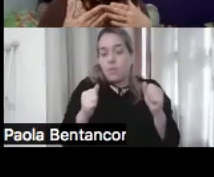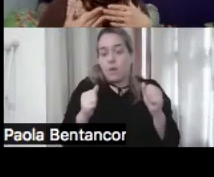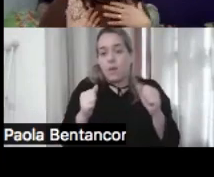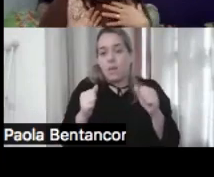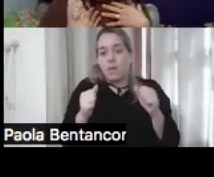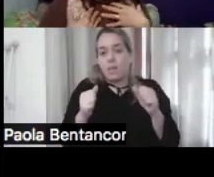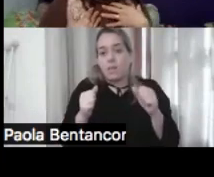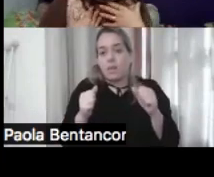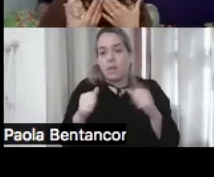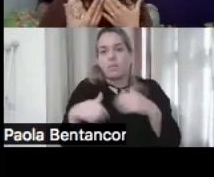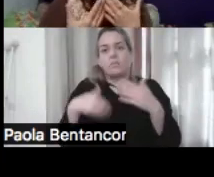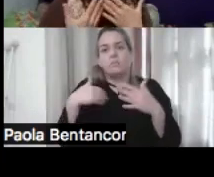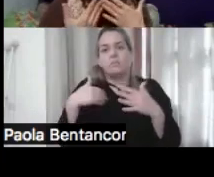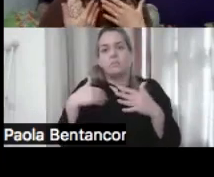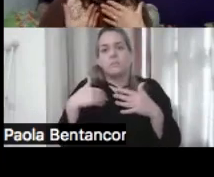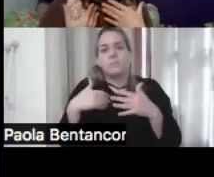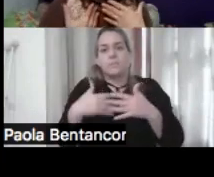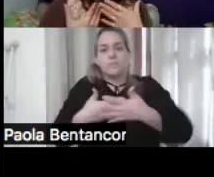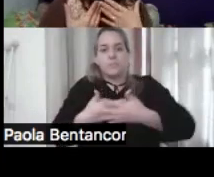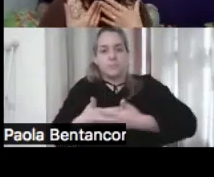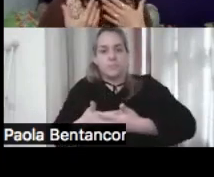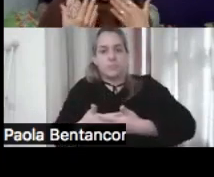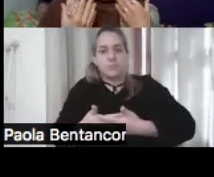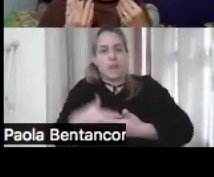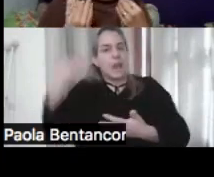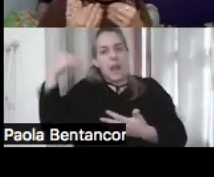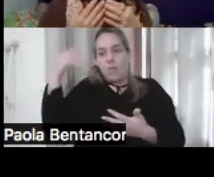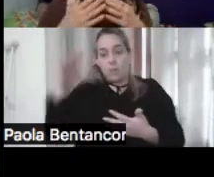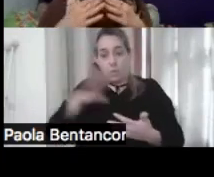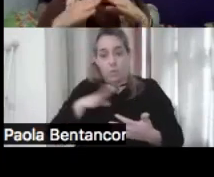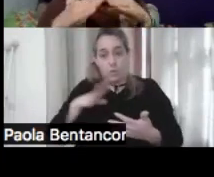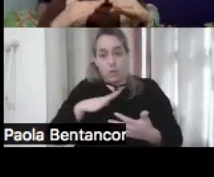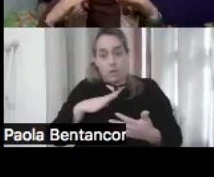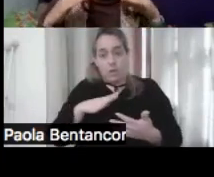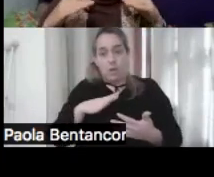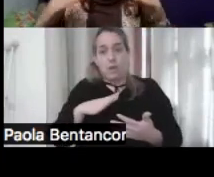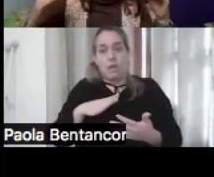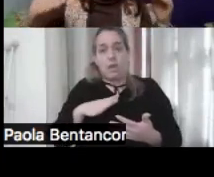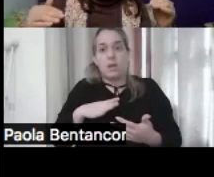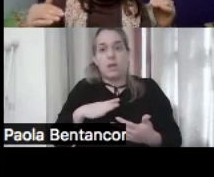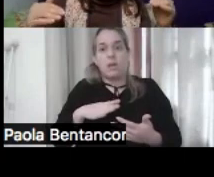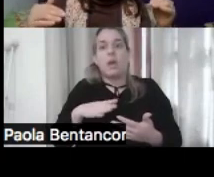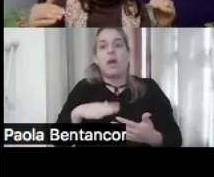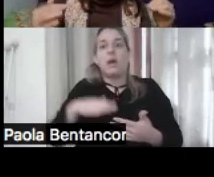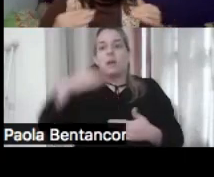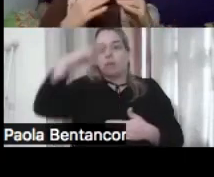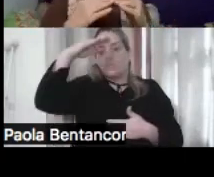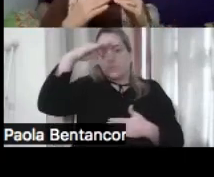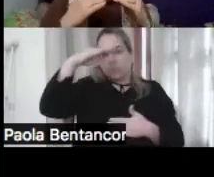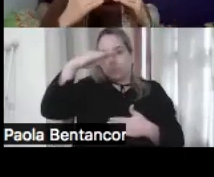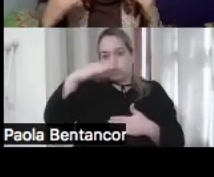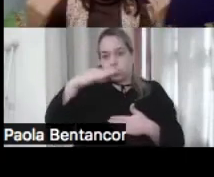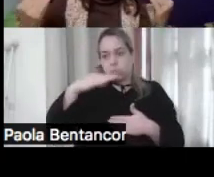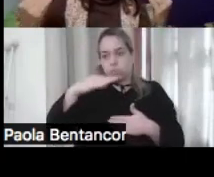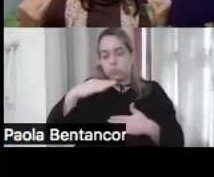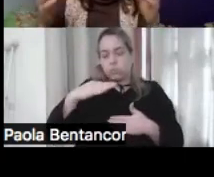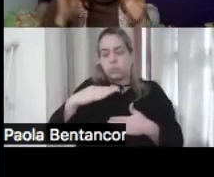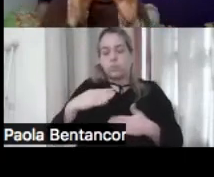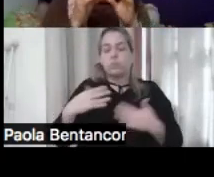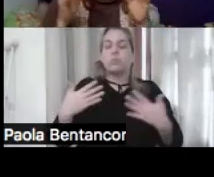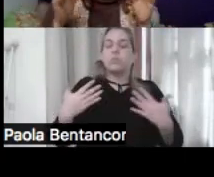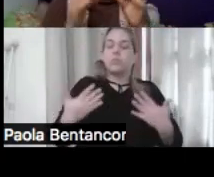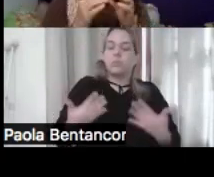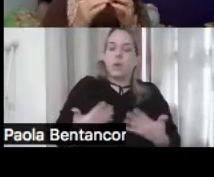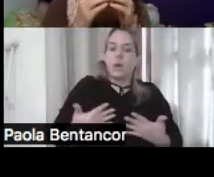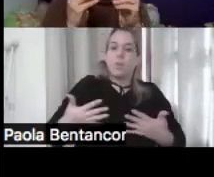amamantar. La persona adulta, debe poder lograr cierto nivel de calma motora y debe poder